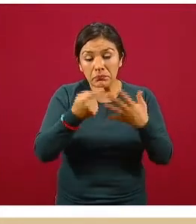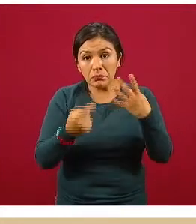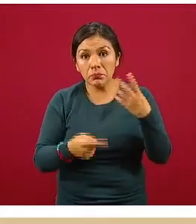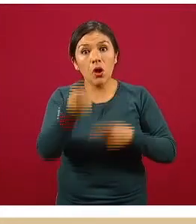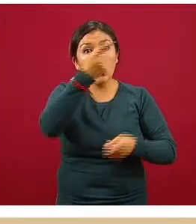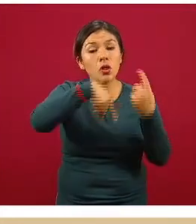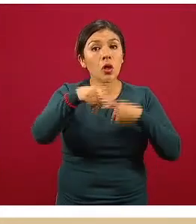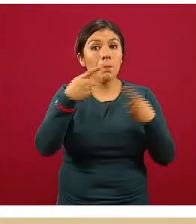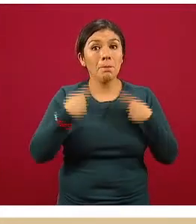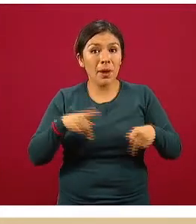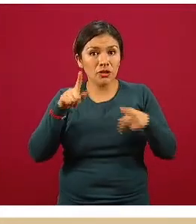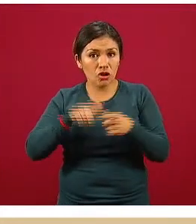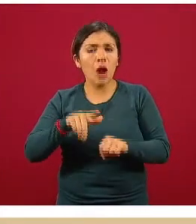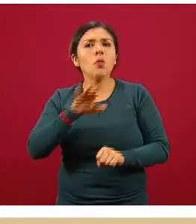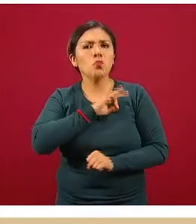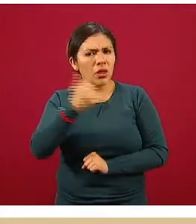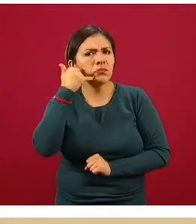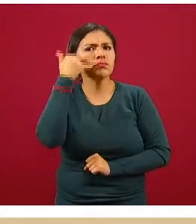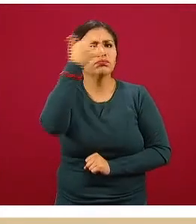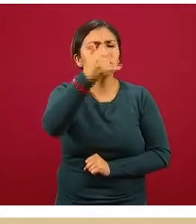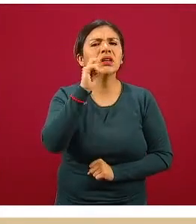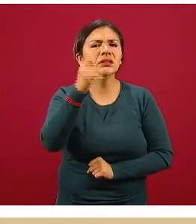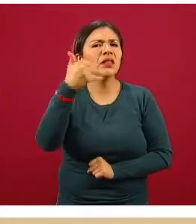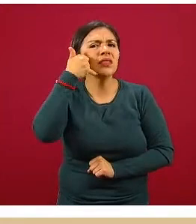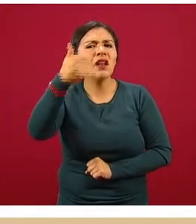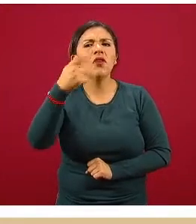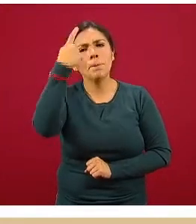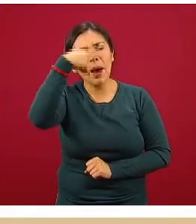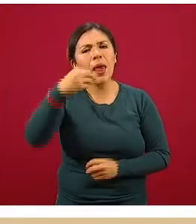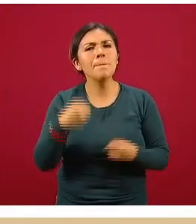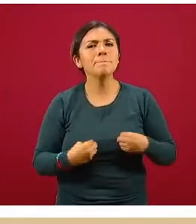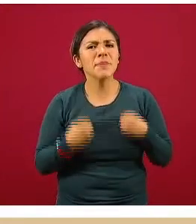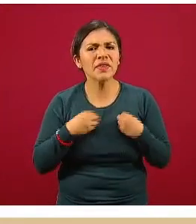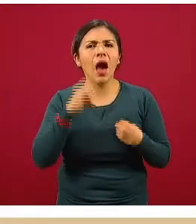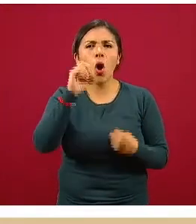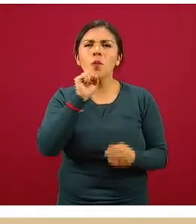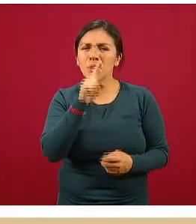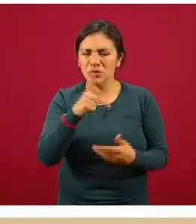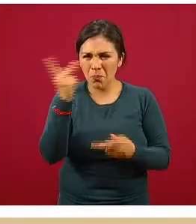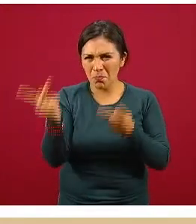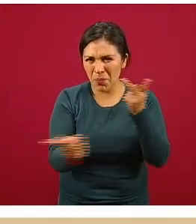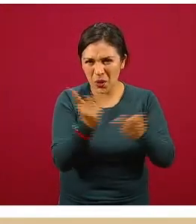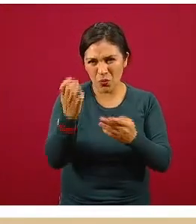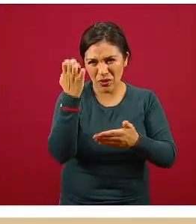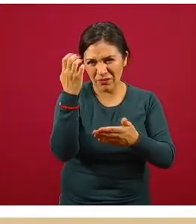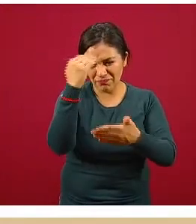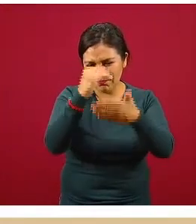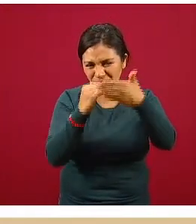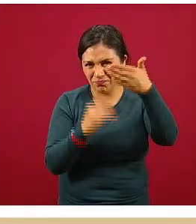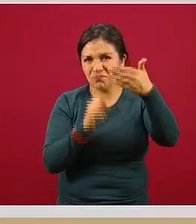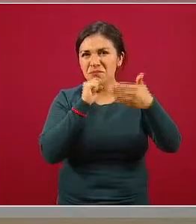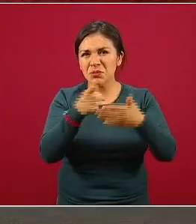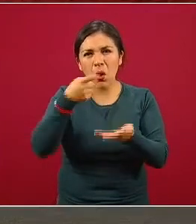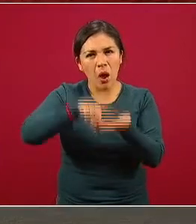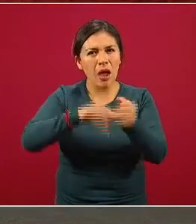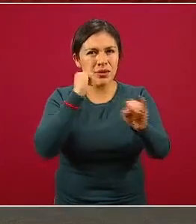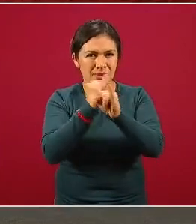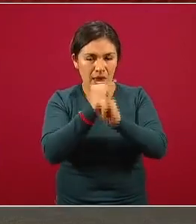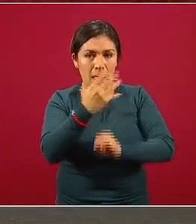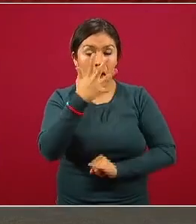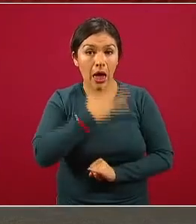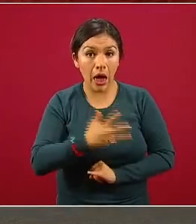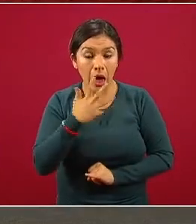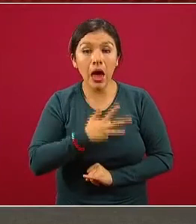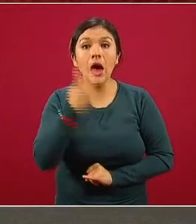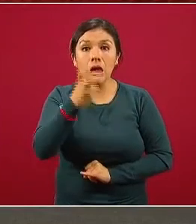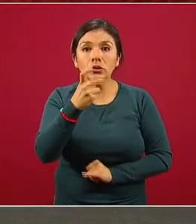personal de salud puede llamar a la línea de la vida o a través del tamizaje que se encuentra en el micrositio,